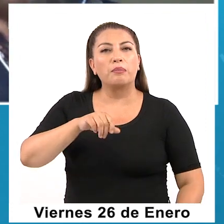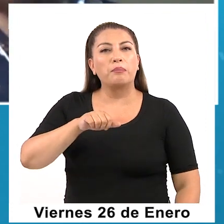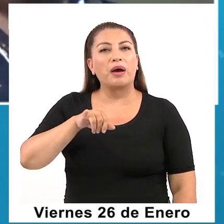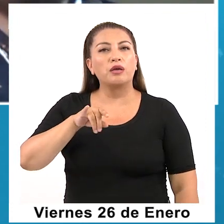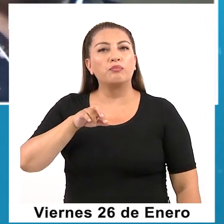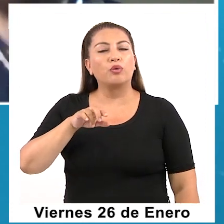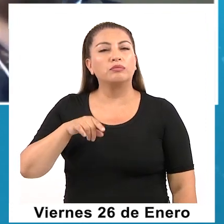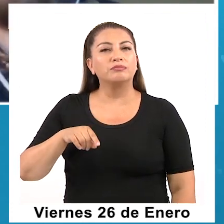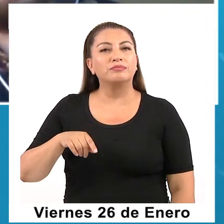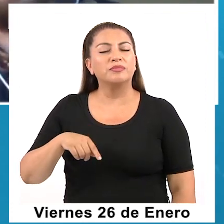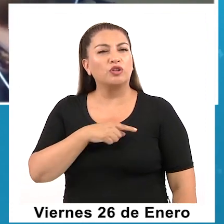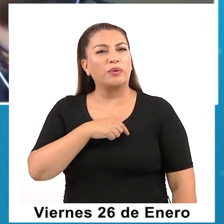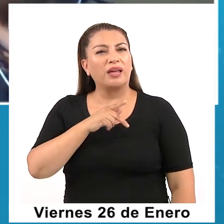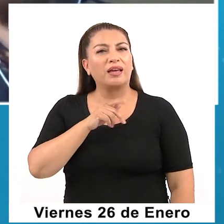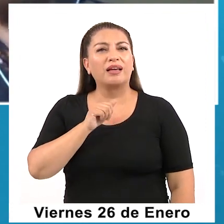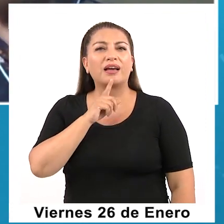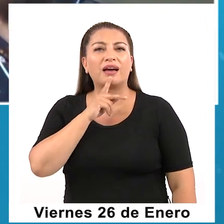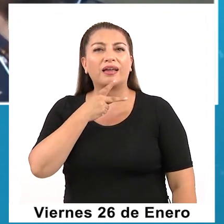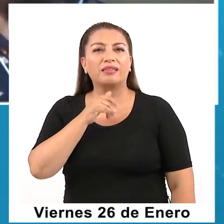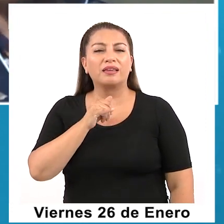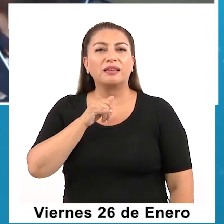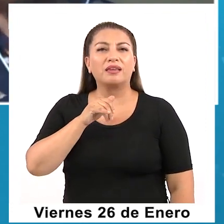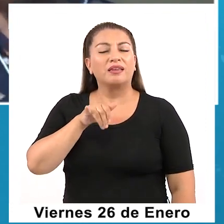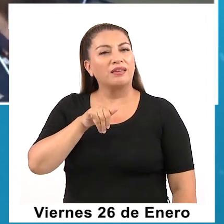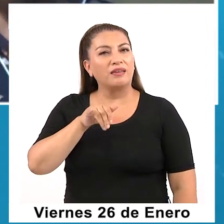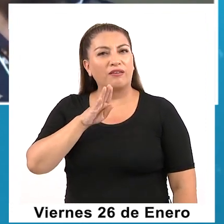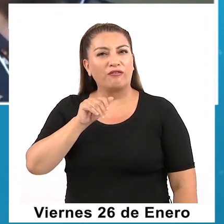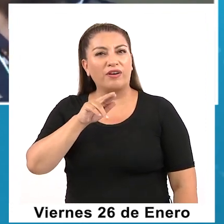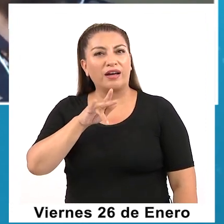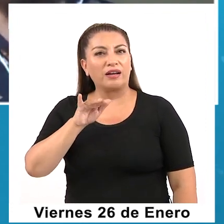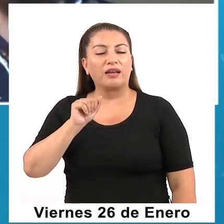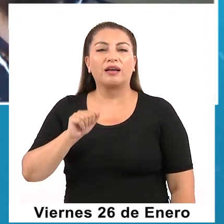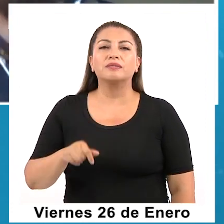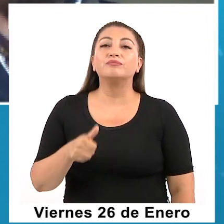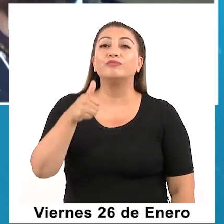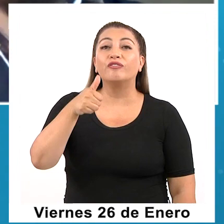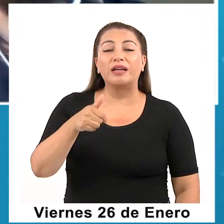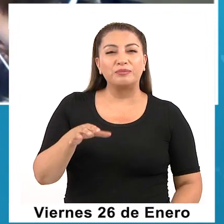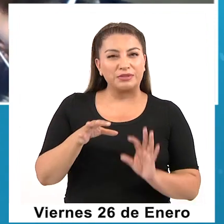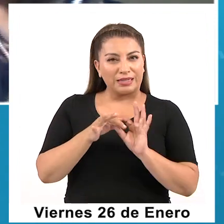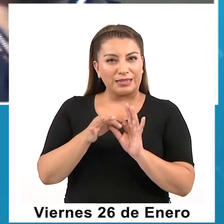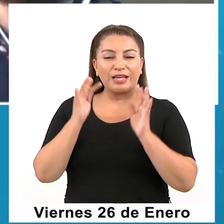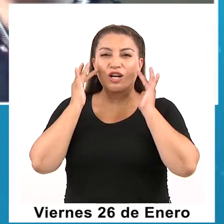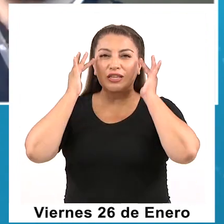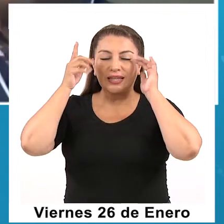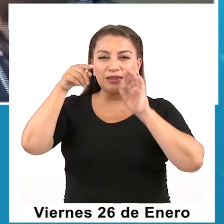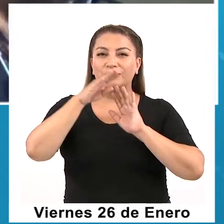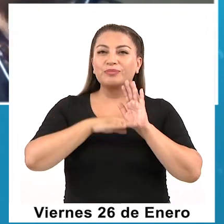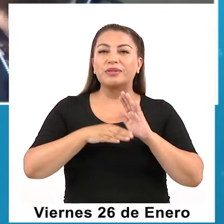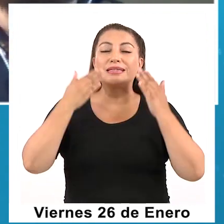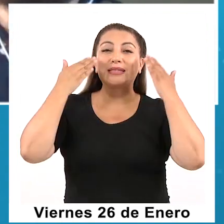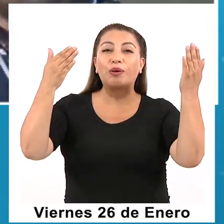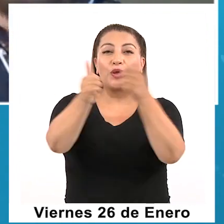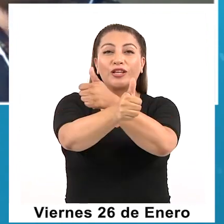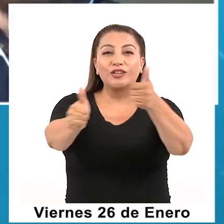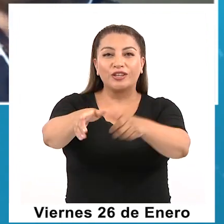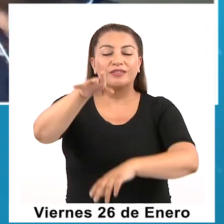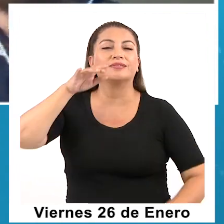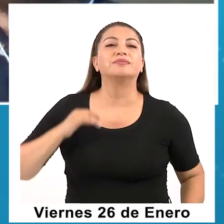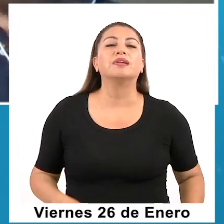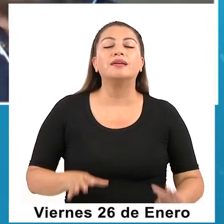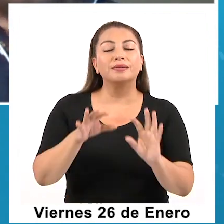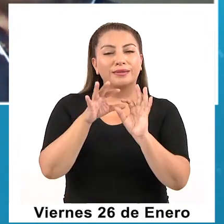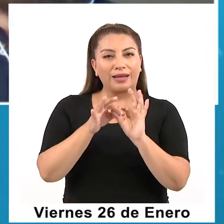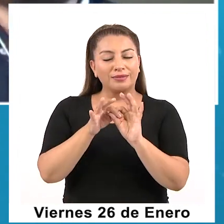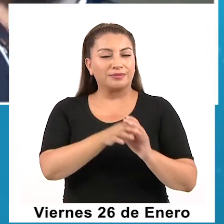Barriga. ¿Cómo está, Paola? Bienvenida. Muy bien, Karim, muchas gracias. Contenta de estar en este programa. Los saludo a todos. Muchas gracias